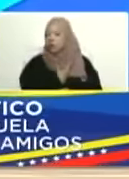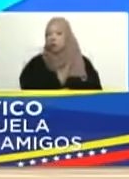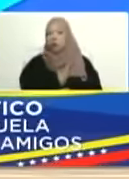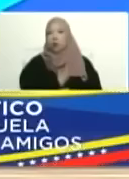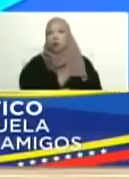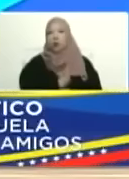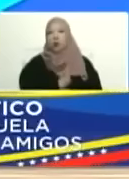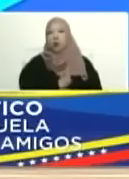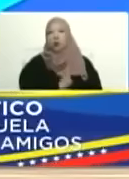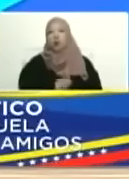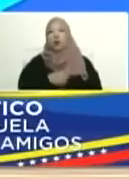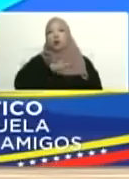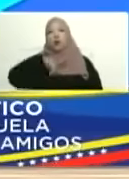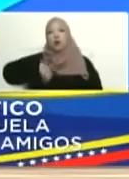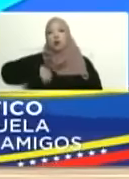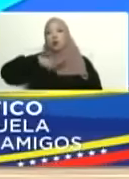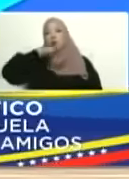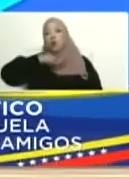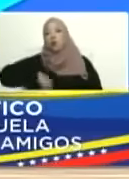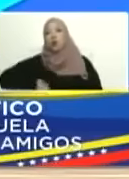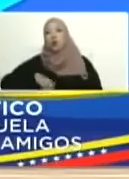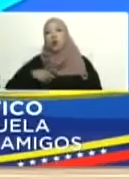y triste para nuestra historia,